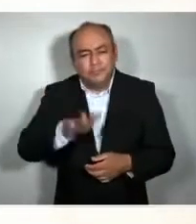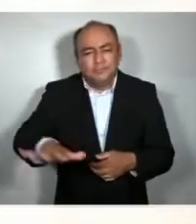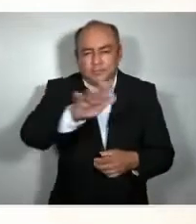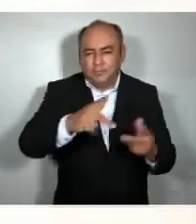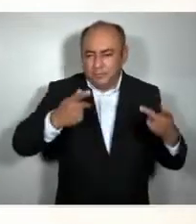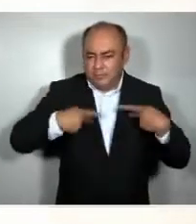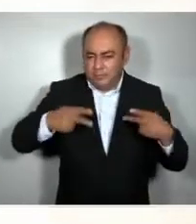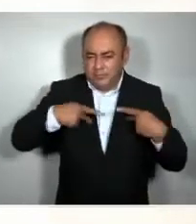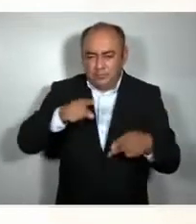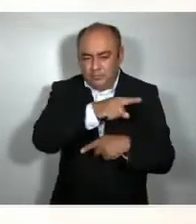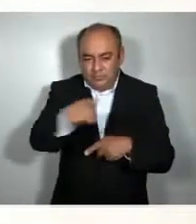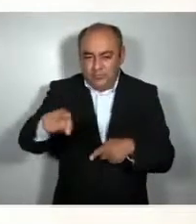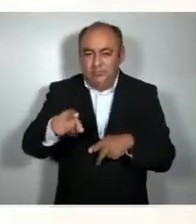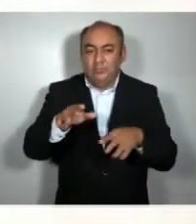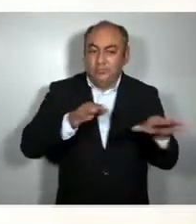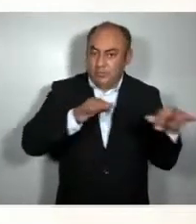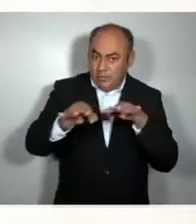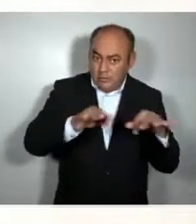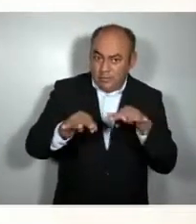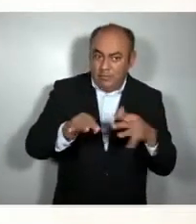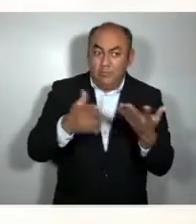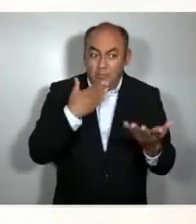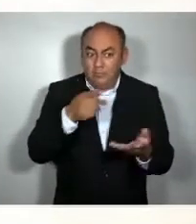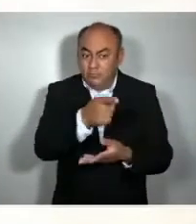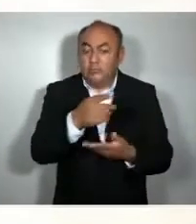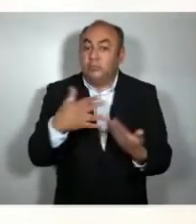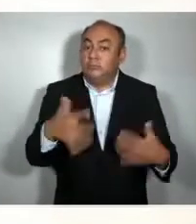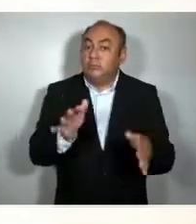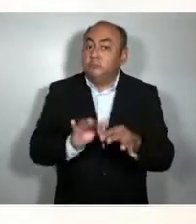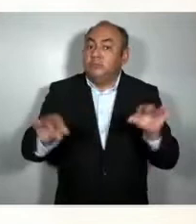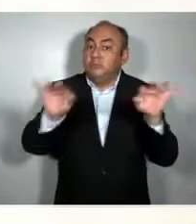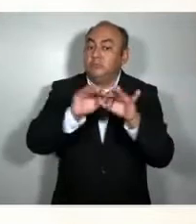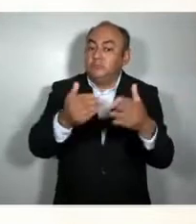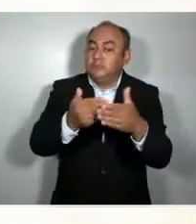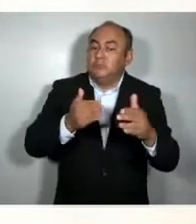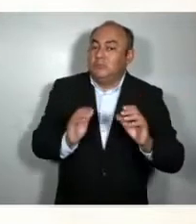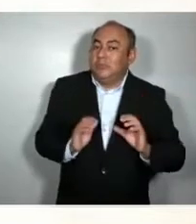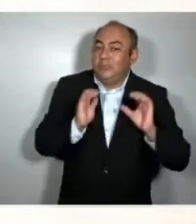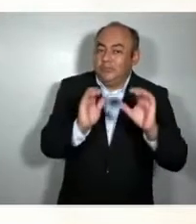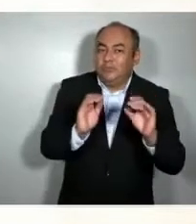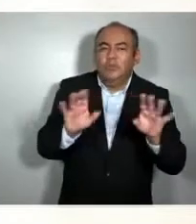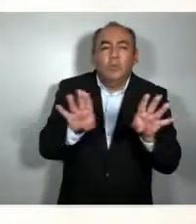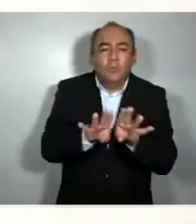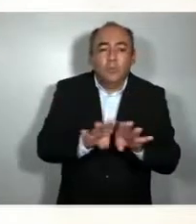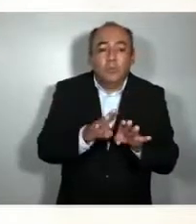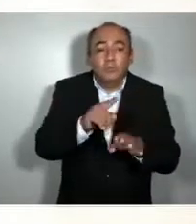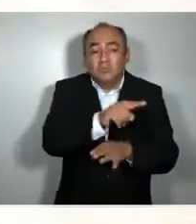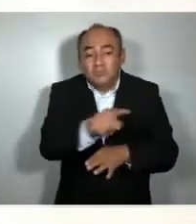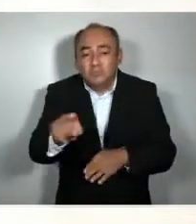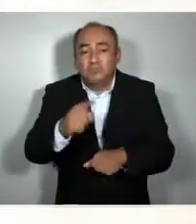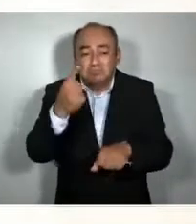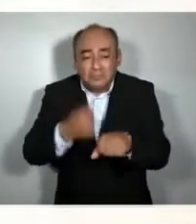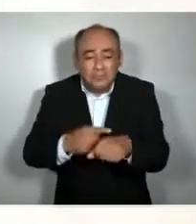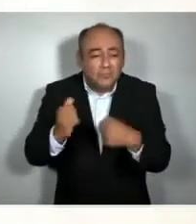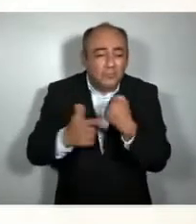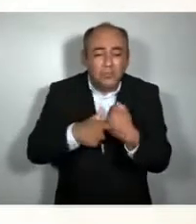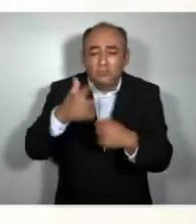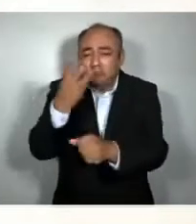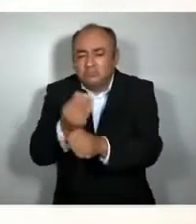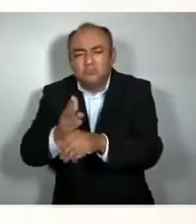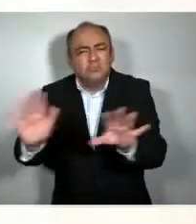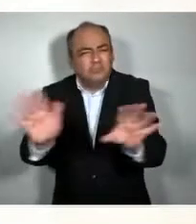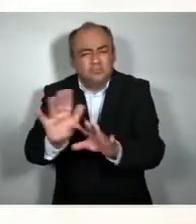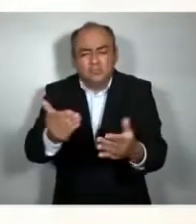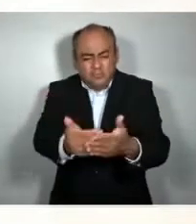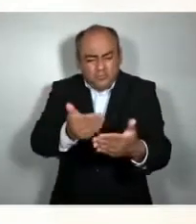económicamente activa es tema de prevención y no de solución. Es de reconocer que